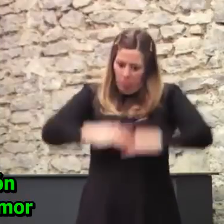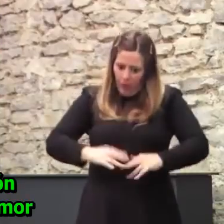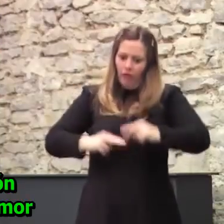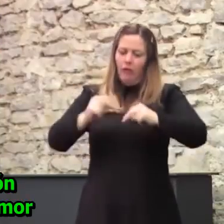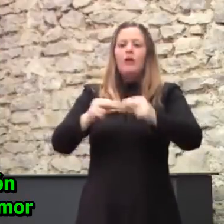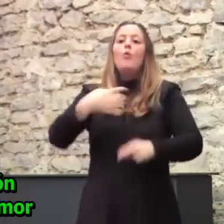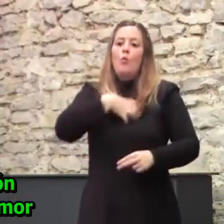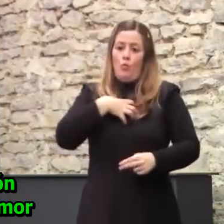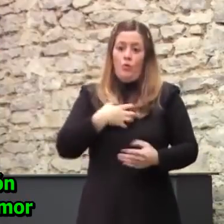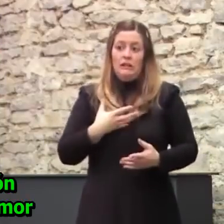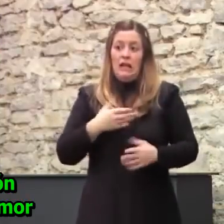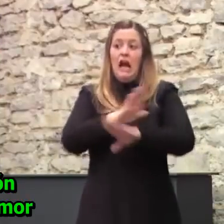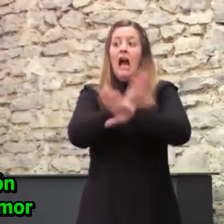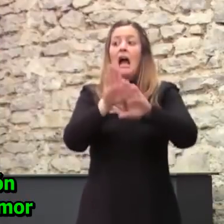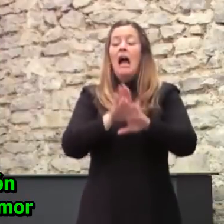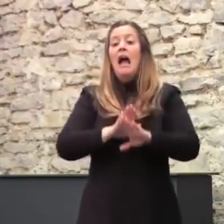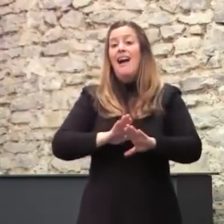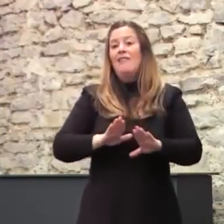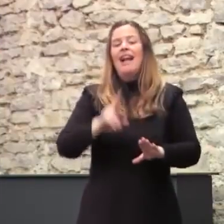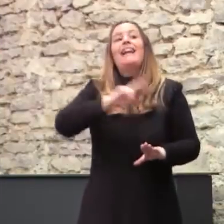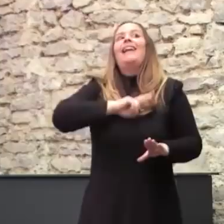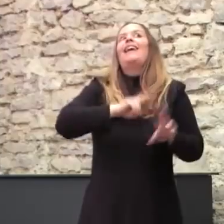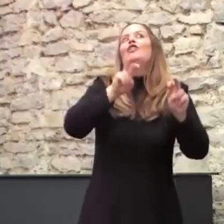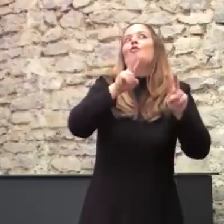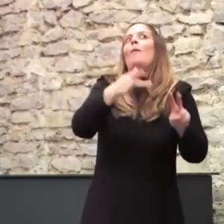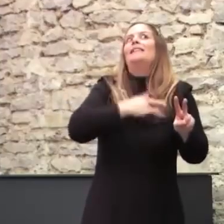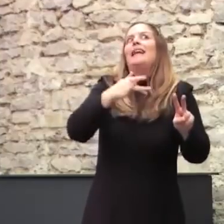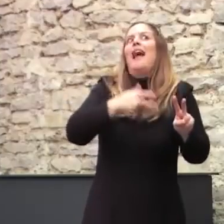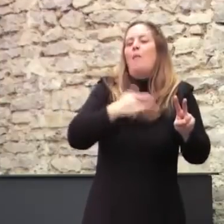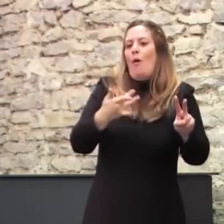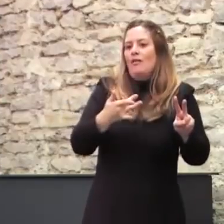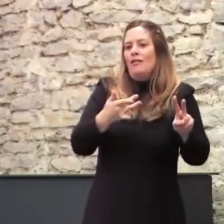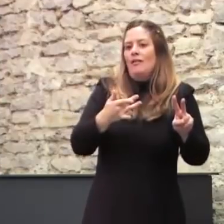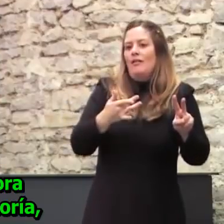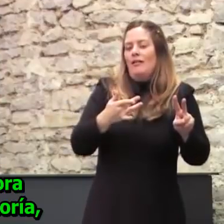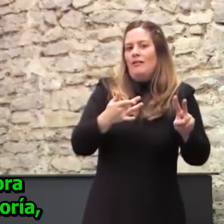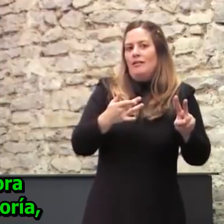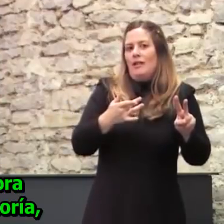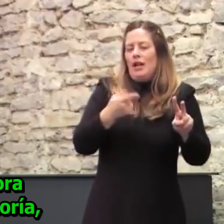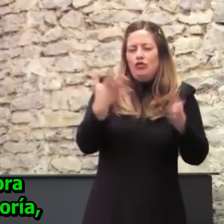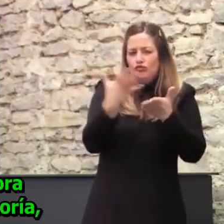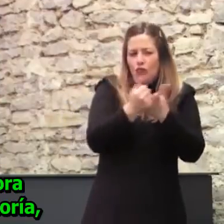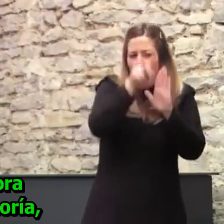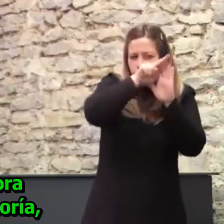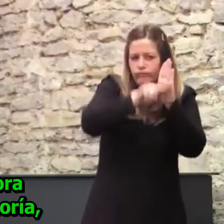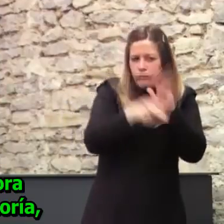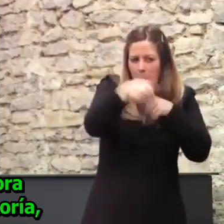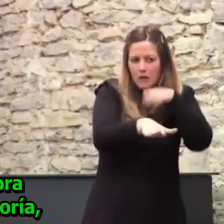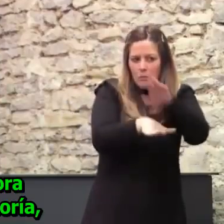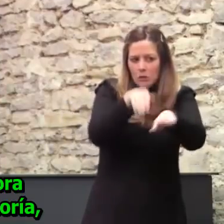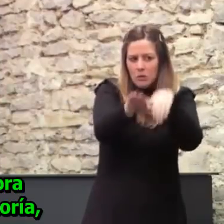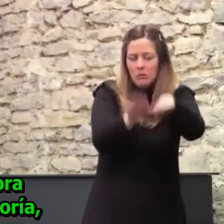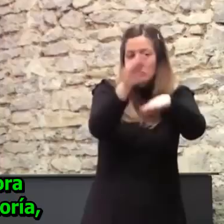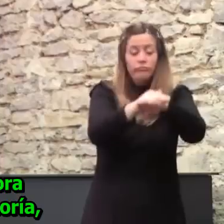no es montar nuevas religiones del amor y seguir los pasos uno a uno, ¿no? Que yo creo que es un poco lo que está pasando ahora con